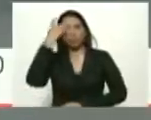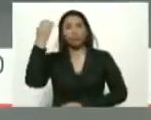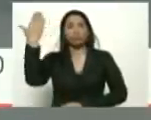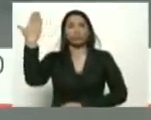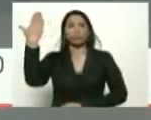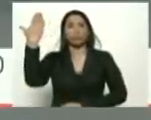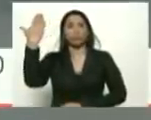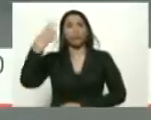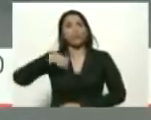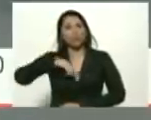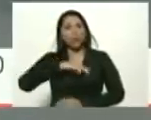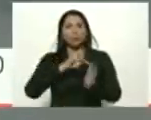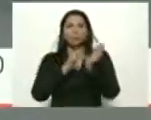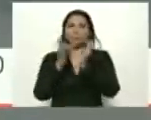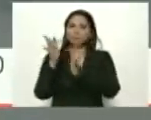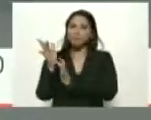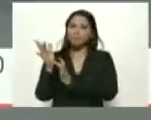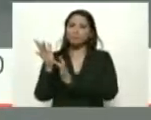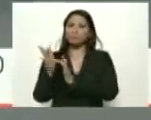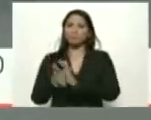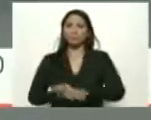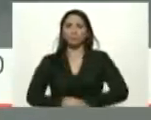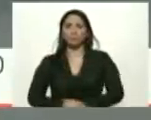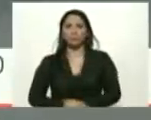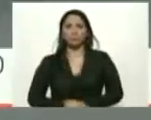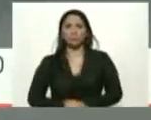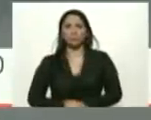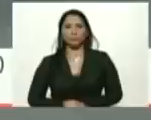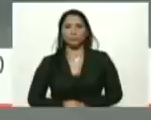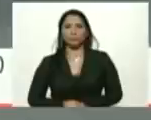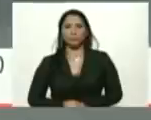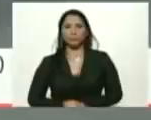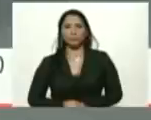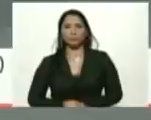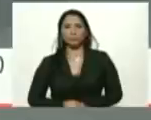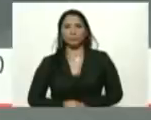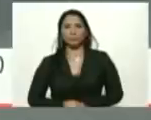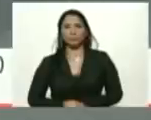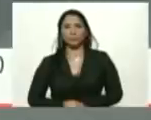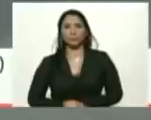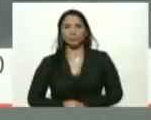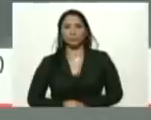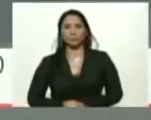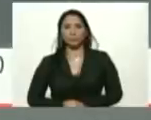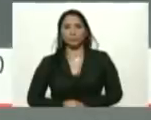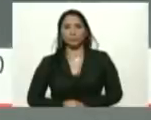de nuestro Señor Jesucristo.